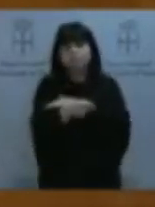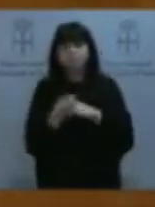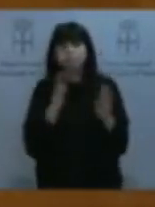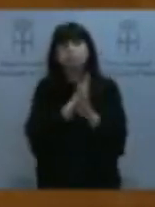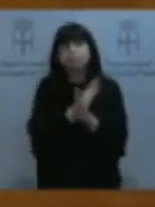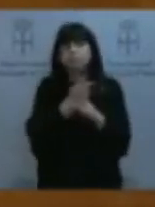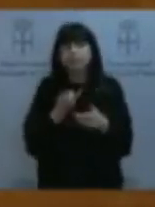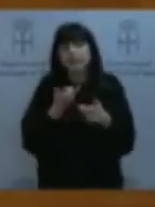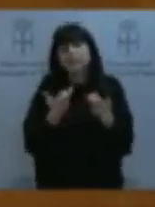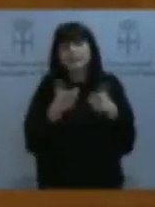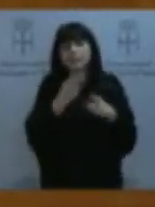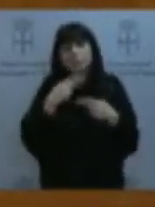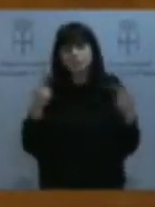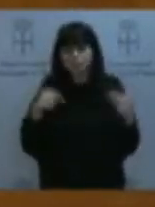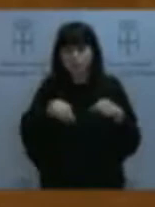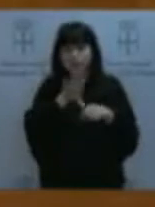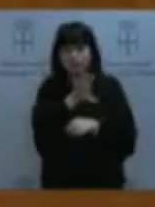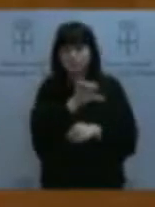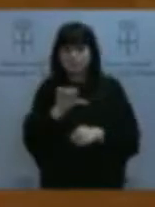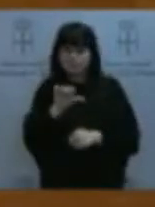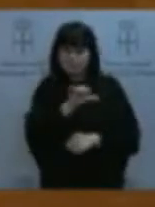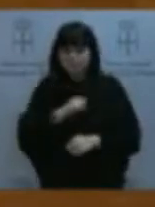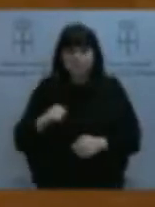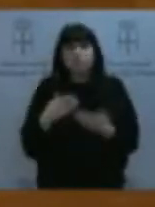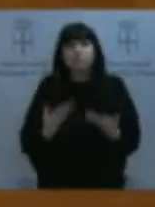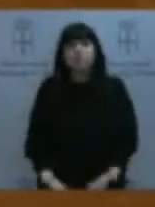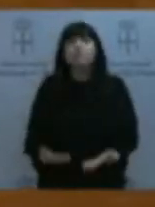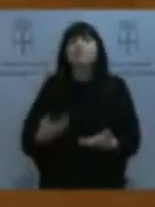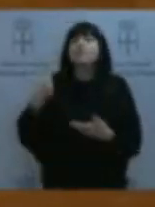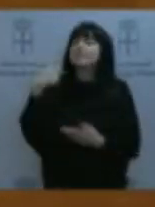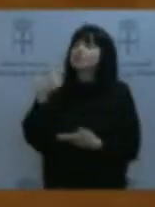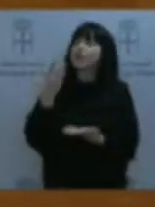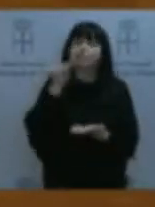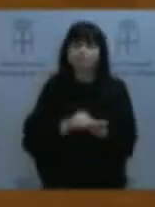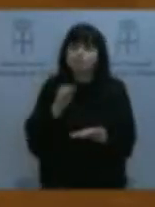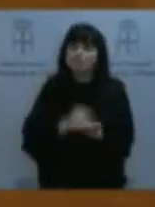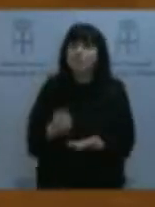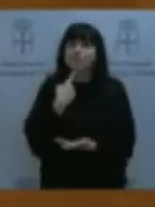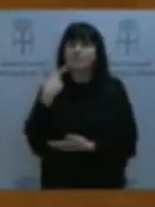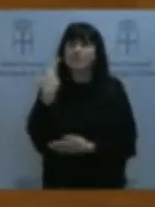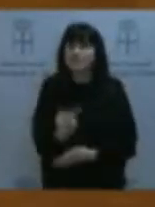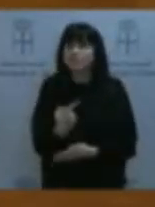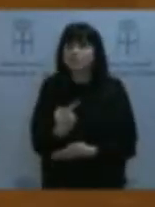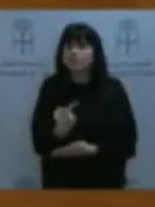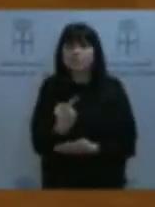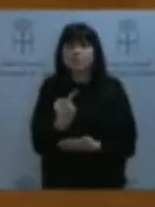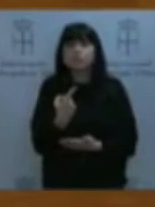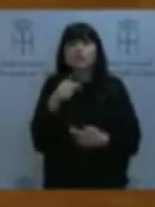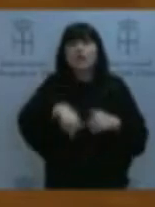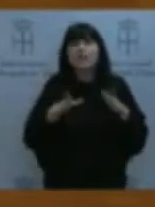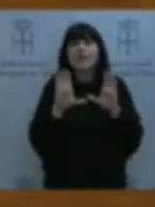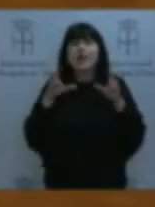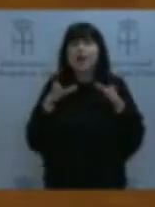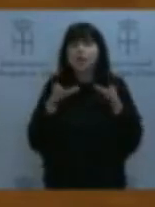Señorías, son ya muchas las ocasiones en las que desde Podemos Asturias trajimos a debate de esta Junta General medidas para adaptar una administración anclada en